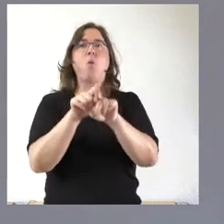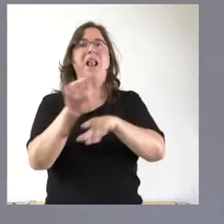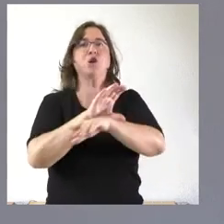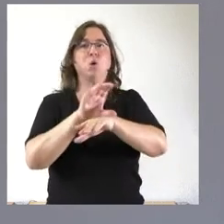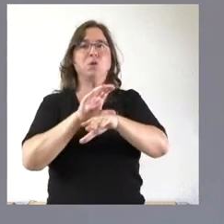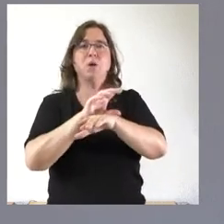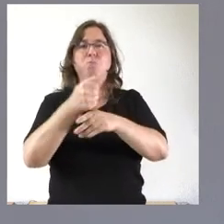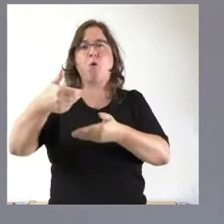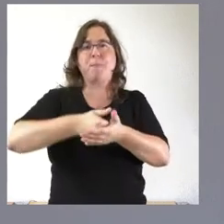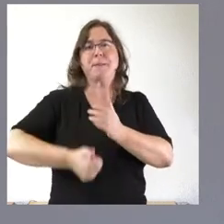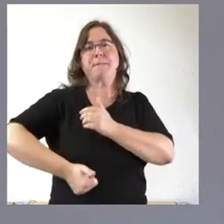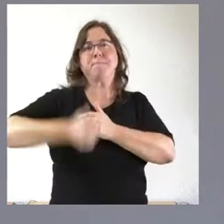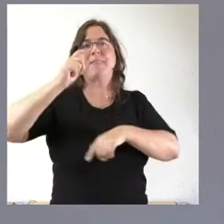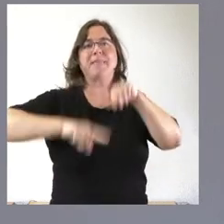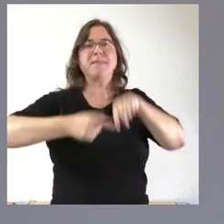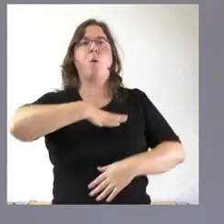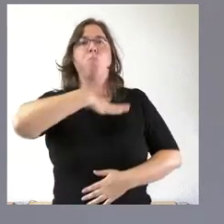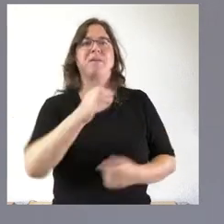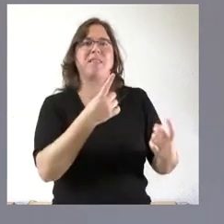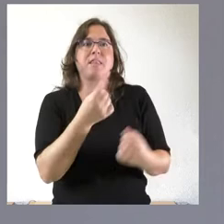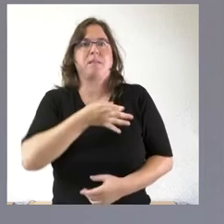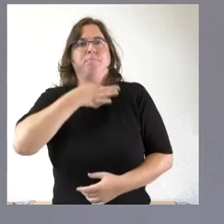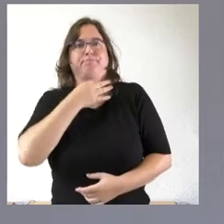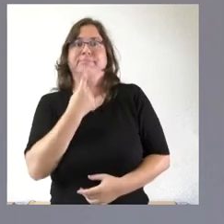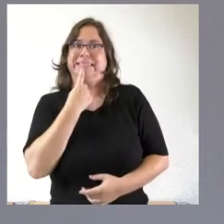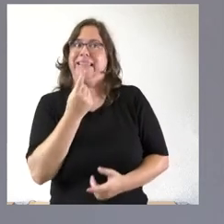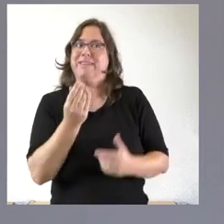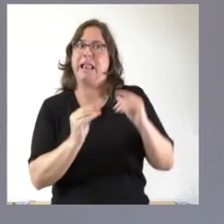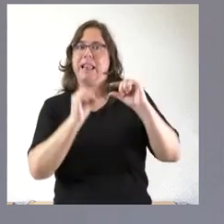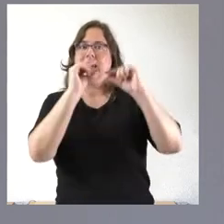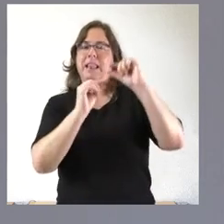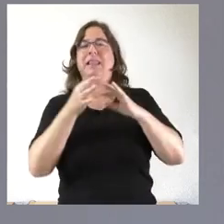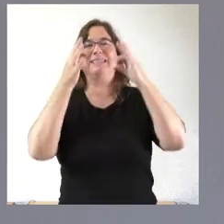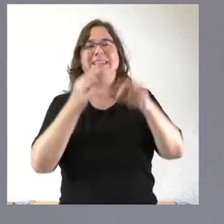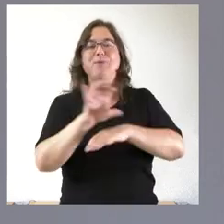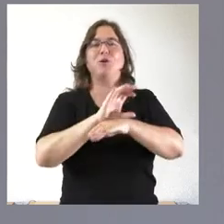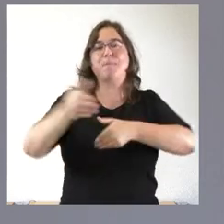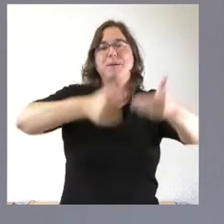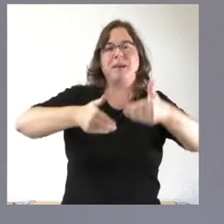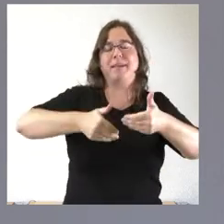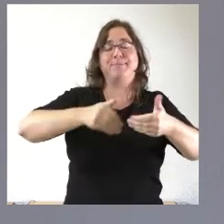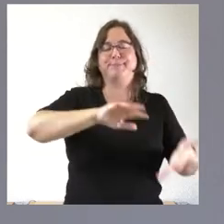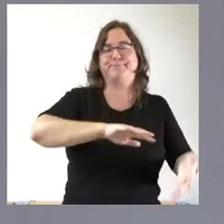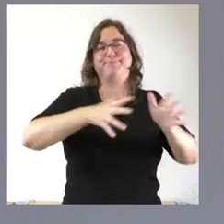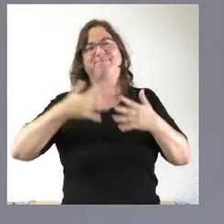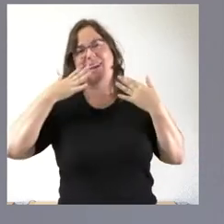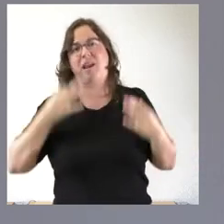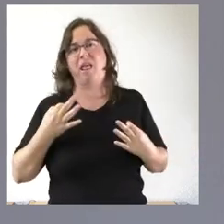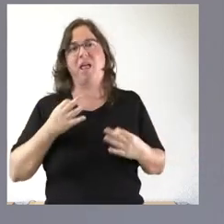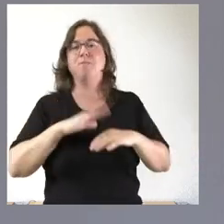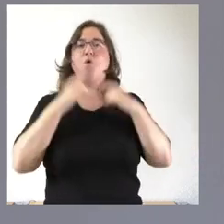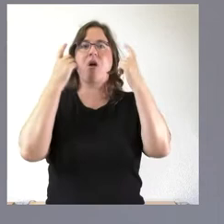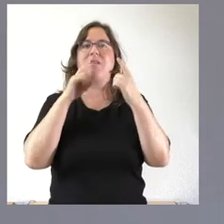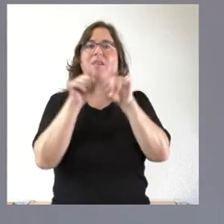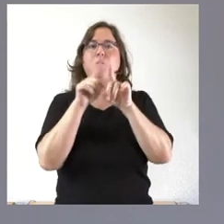las posibilidades financieras de las que disponemos y, por tanto, hay que proceder a una fase de realismo, de intentar hacer